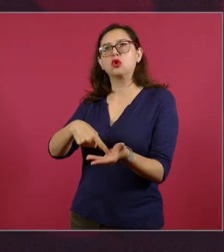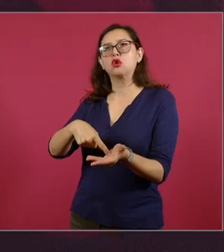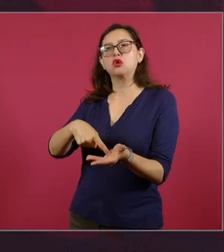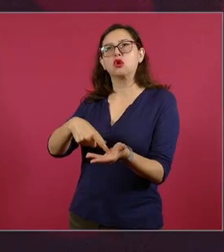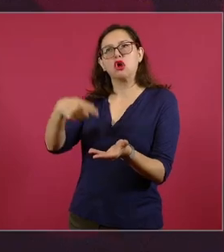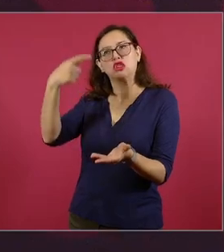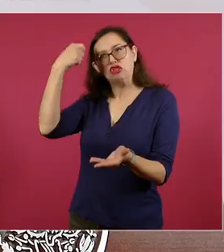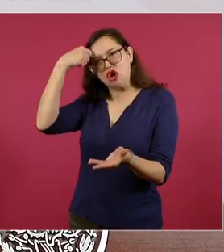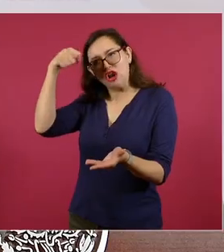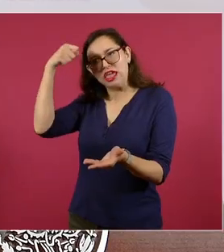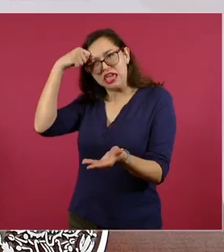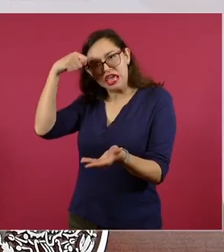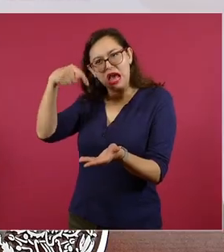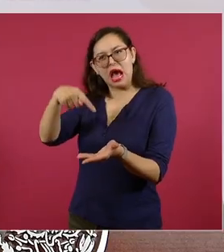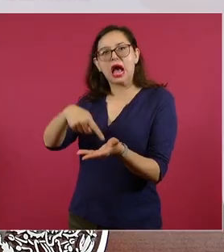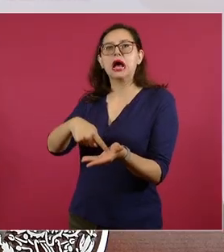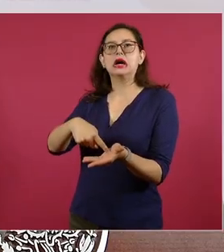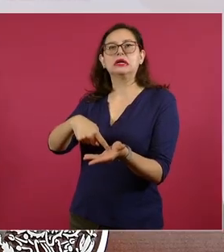teorizar